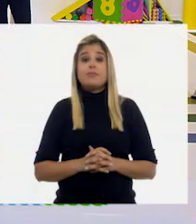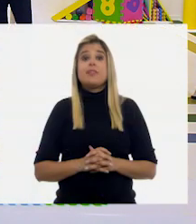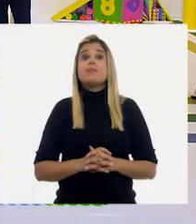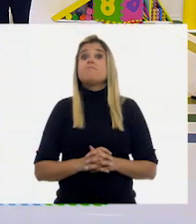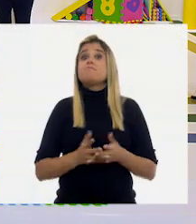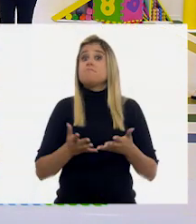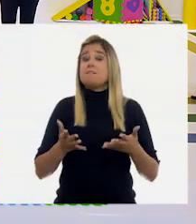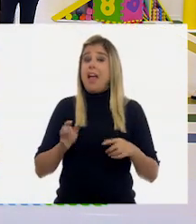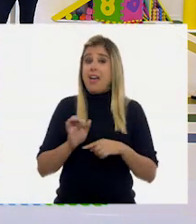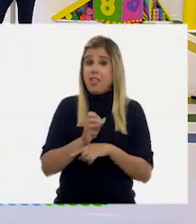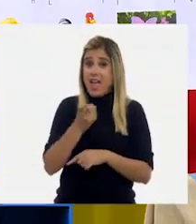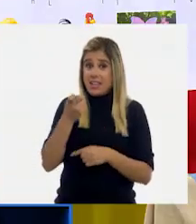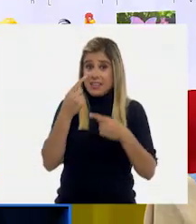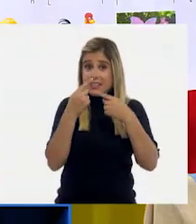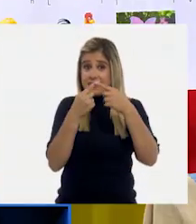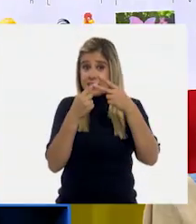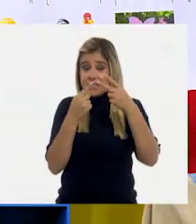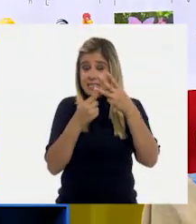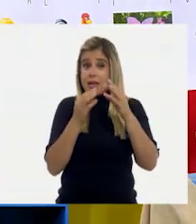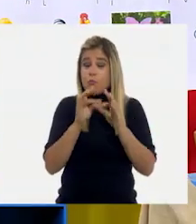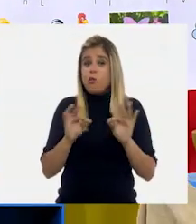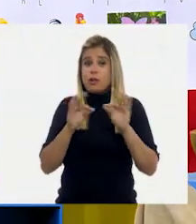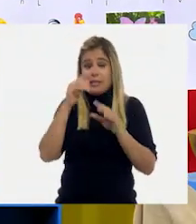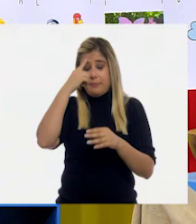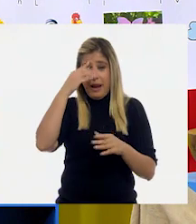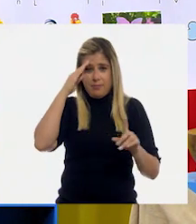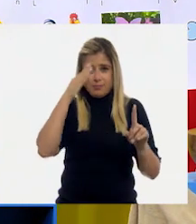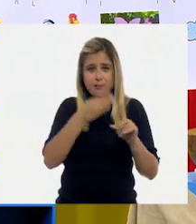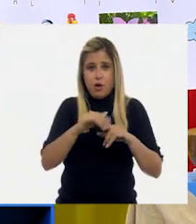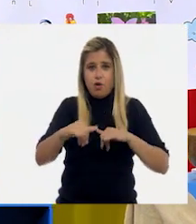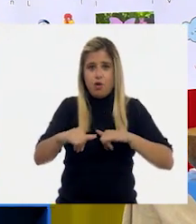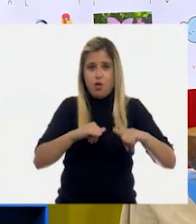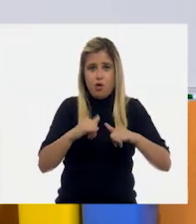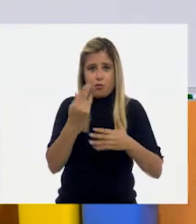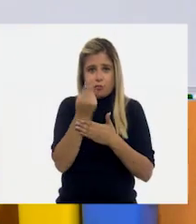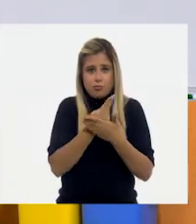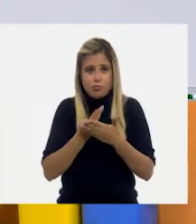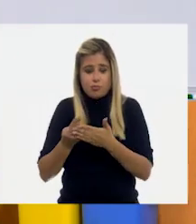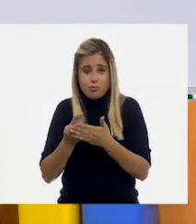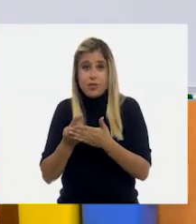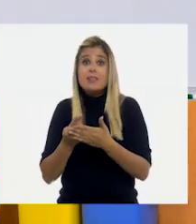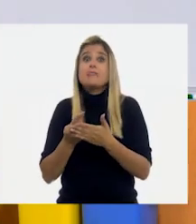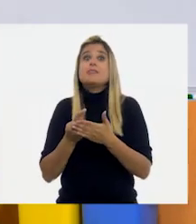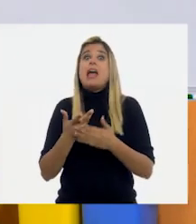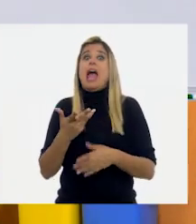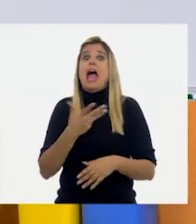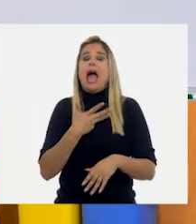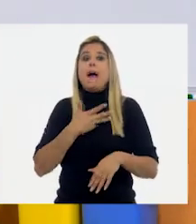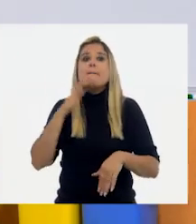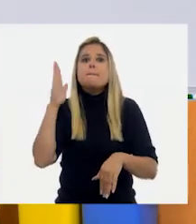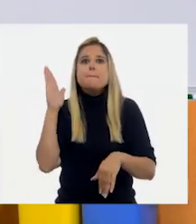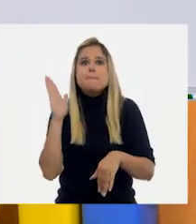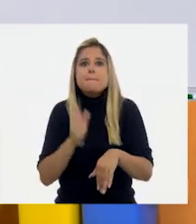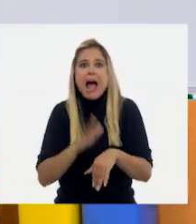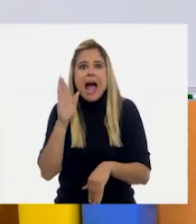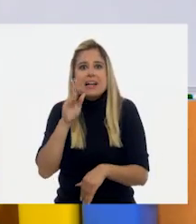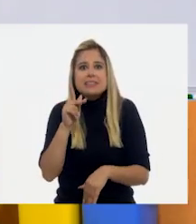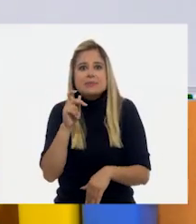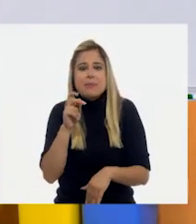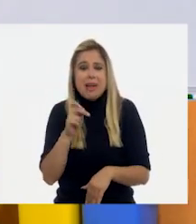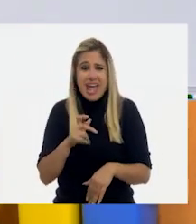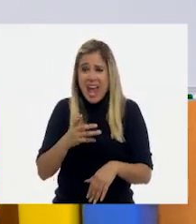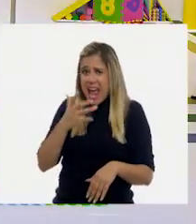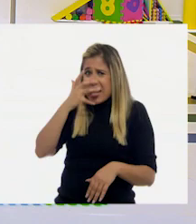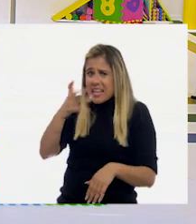Entonces, esos son los tres puntos a considerar en un croquis, ¿cierto? Y tenemos más, Pepe. ¿En serio? Sí. ¿Hay